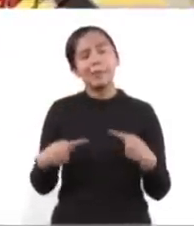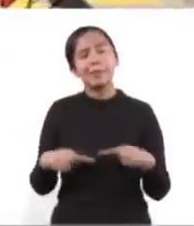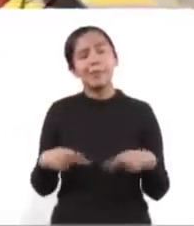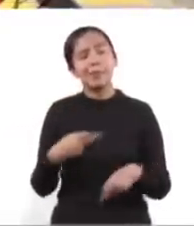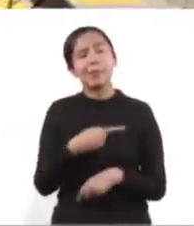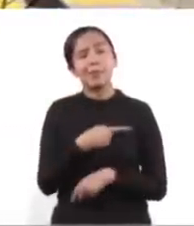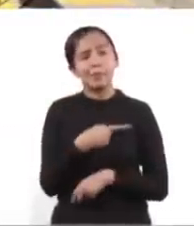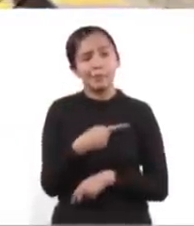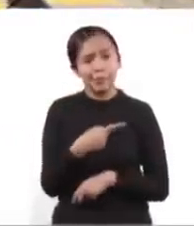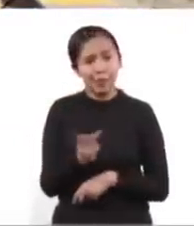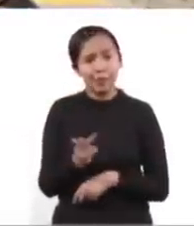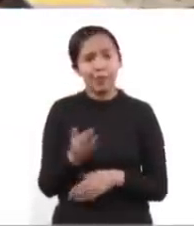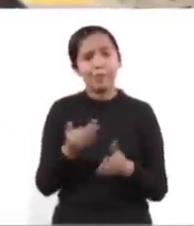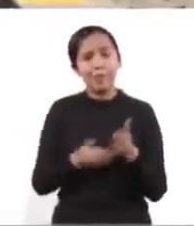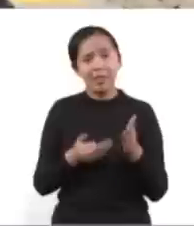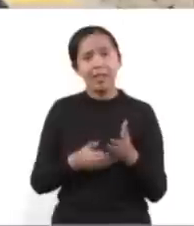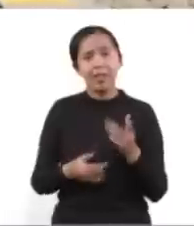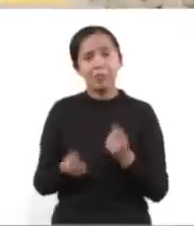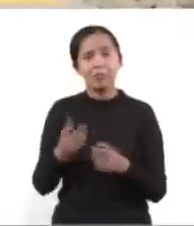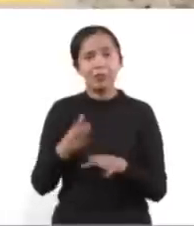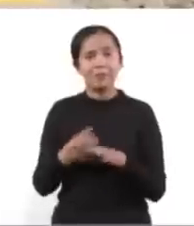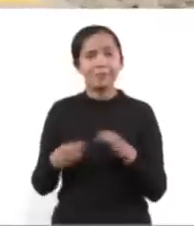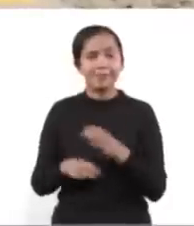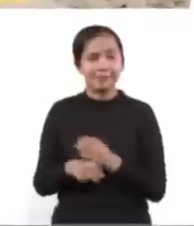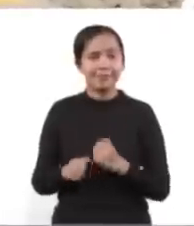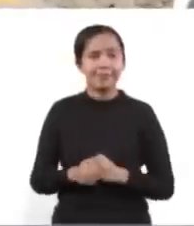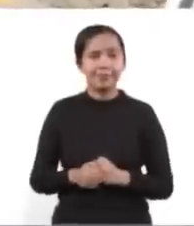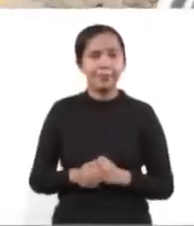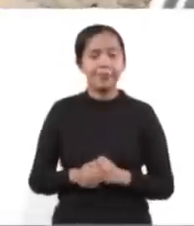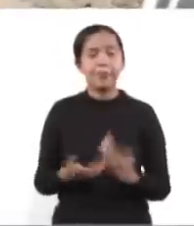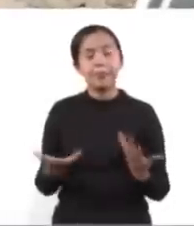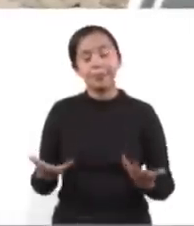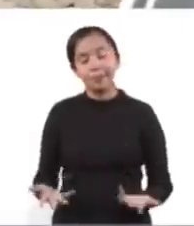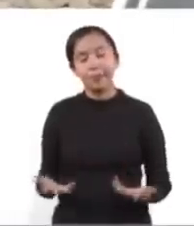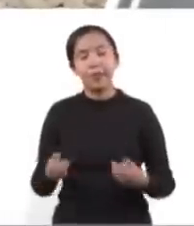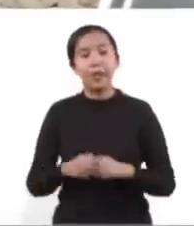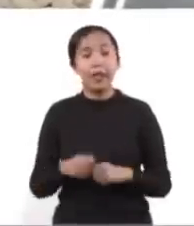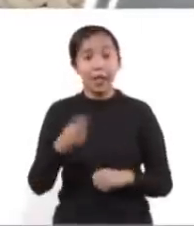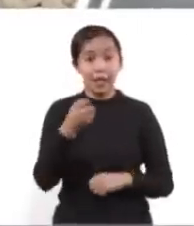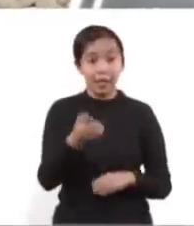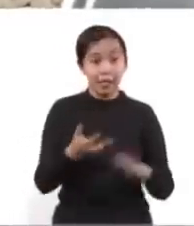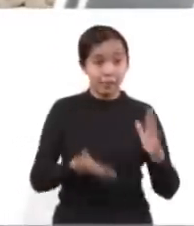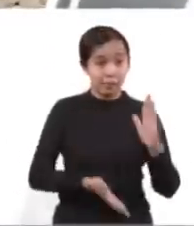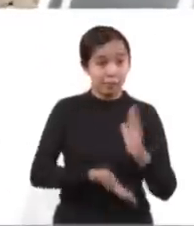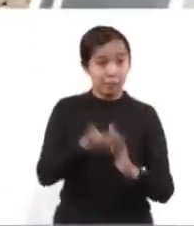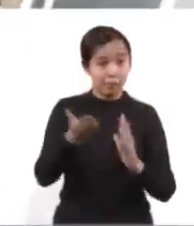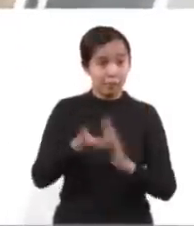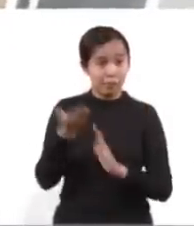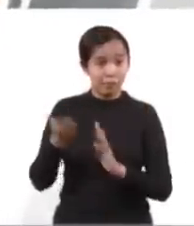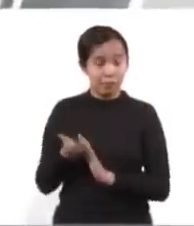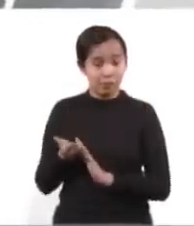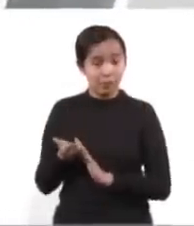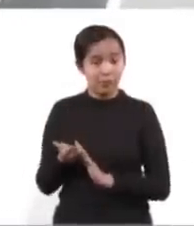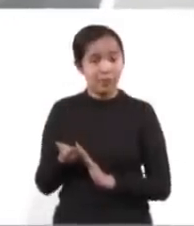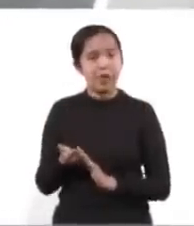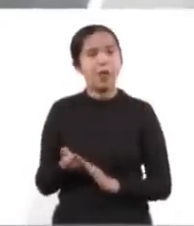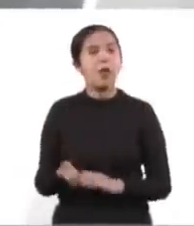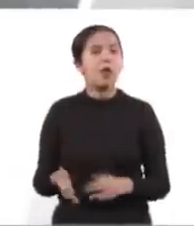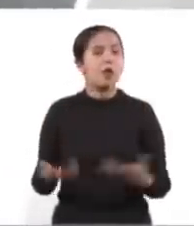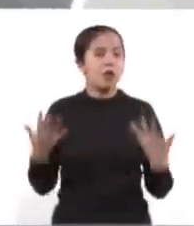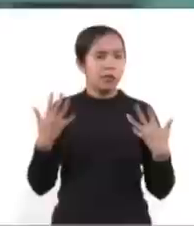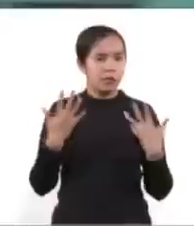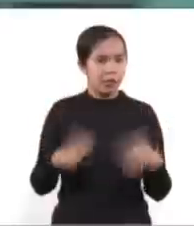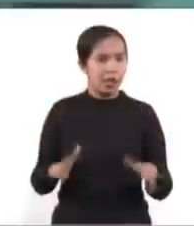el metro de la ciudad. Además de esta gran obra, estamos haciendo otra muy importante, que